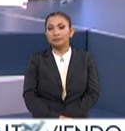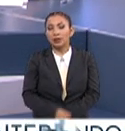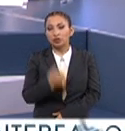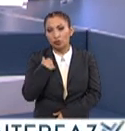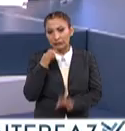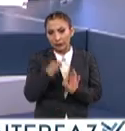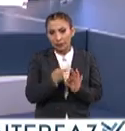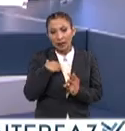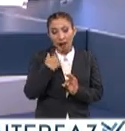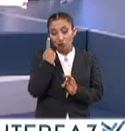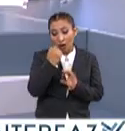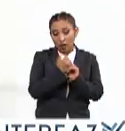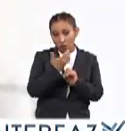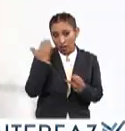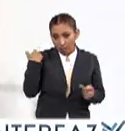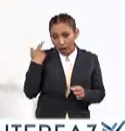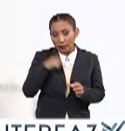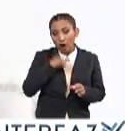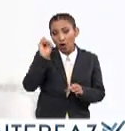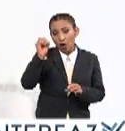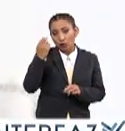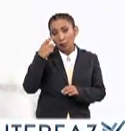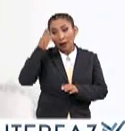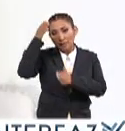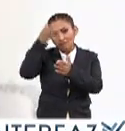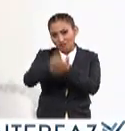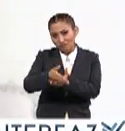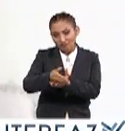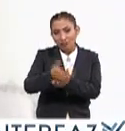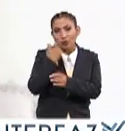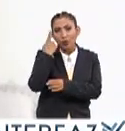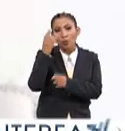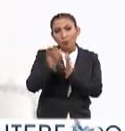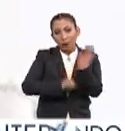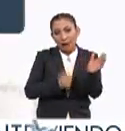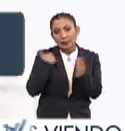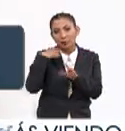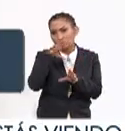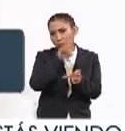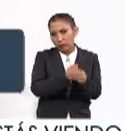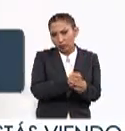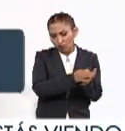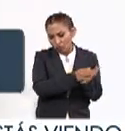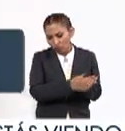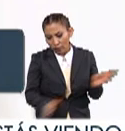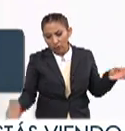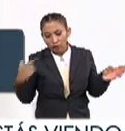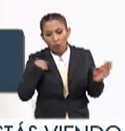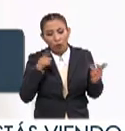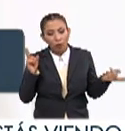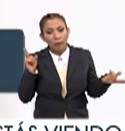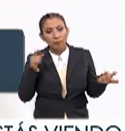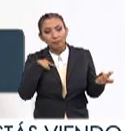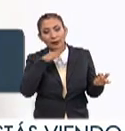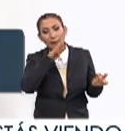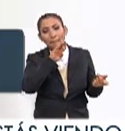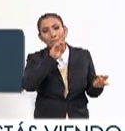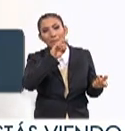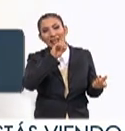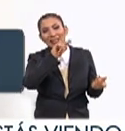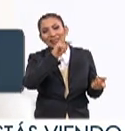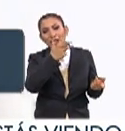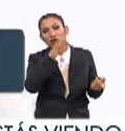Pues exactamente me fui hace un año, ya en octubre me encontraba allá, me fui un mes entero, me encontré en British